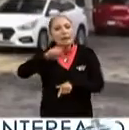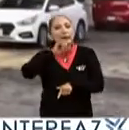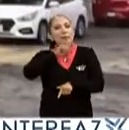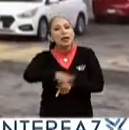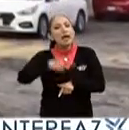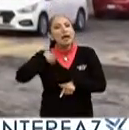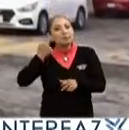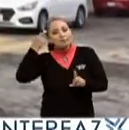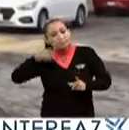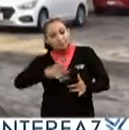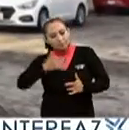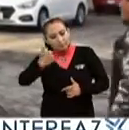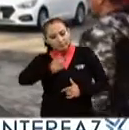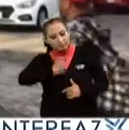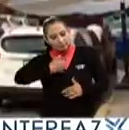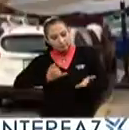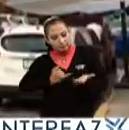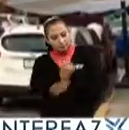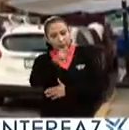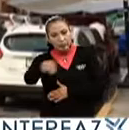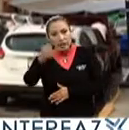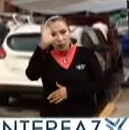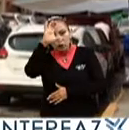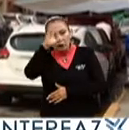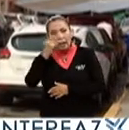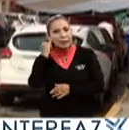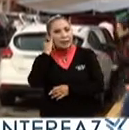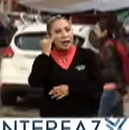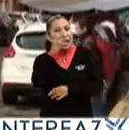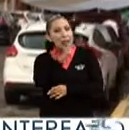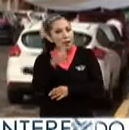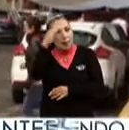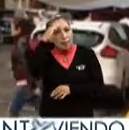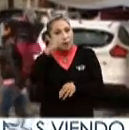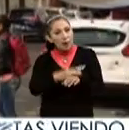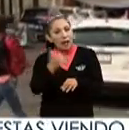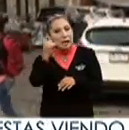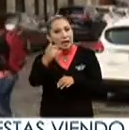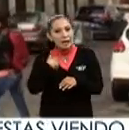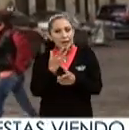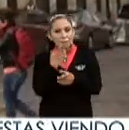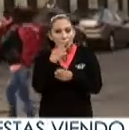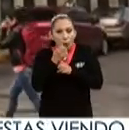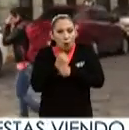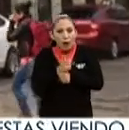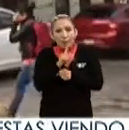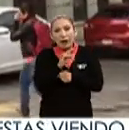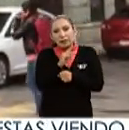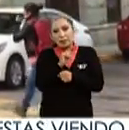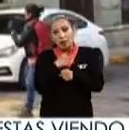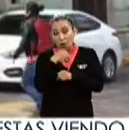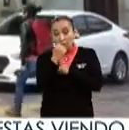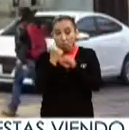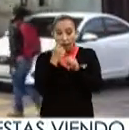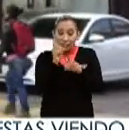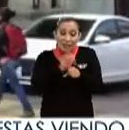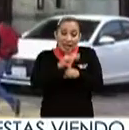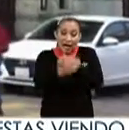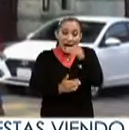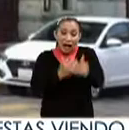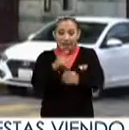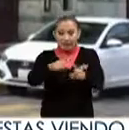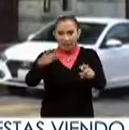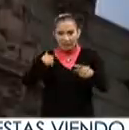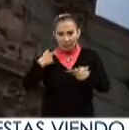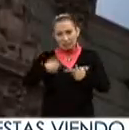la autodeterminación de las culturas indígenas, lengua, memoria y patrimonio. Durante todo el día, diferentes